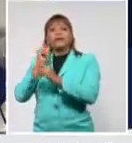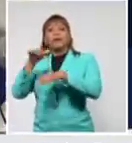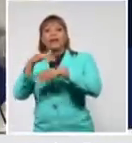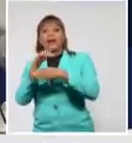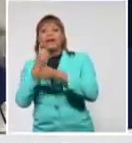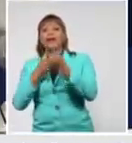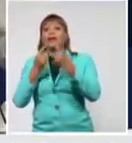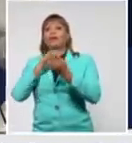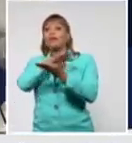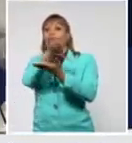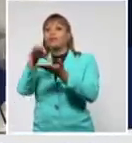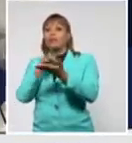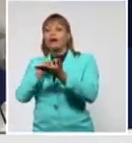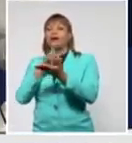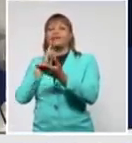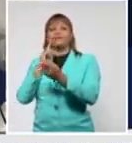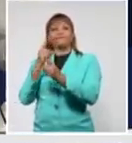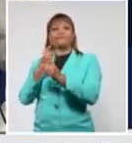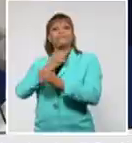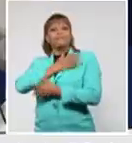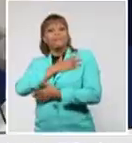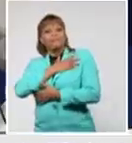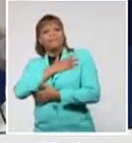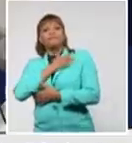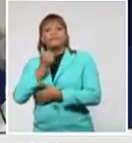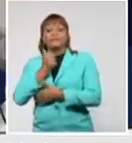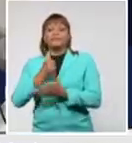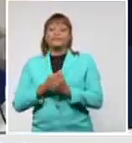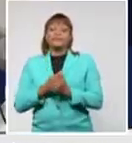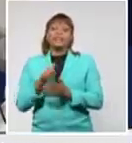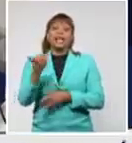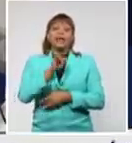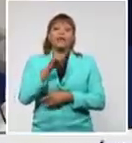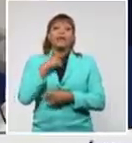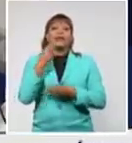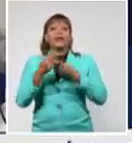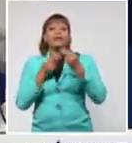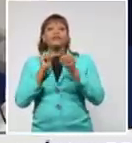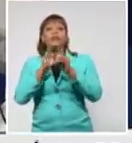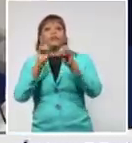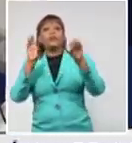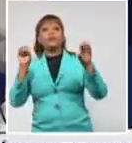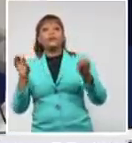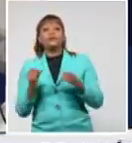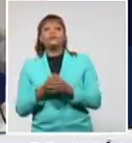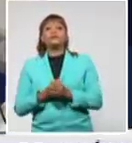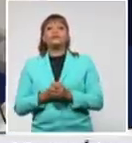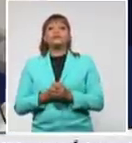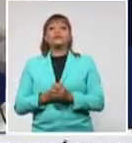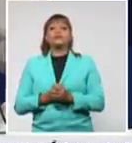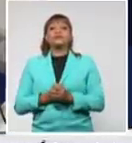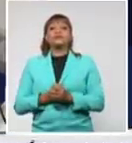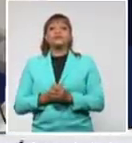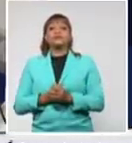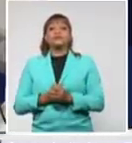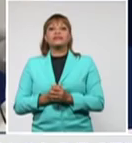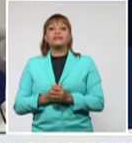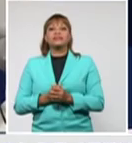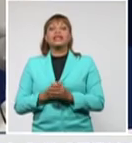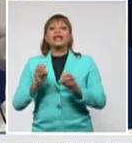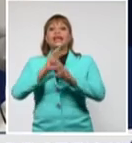lugares, y que también han hecho pública en ¿cómo se llama, Georgina? En las redes,